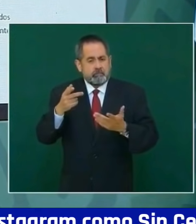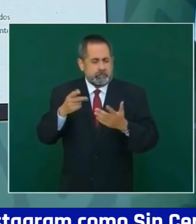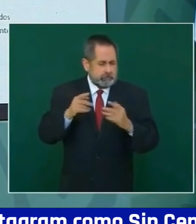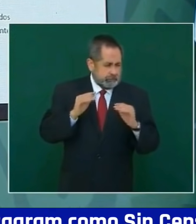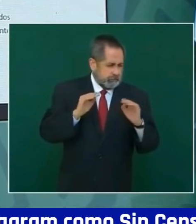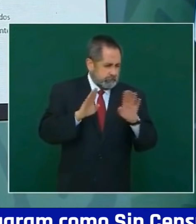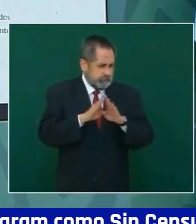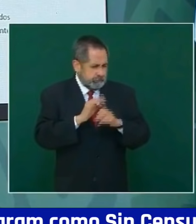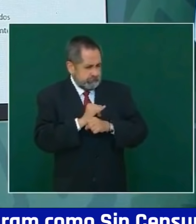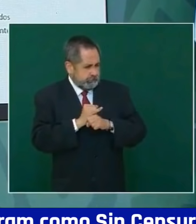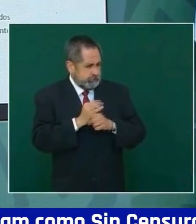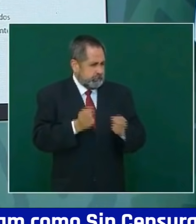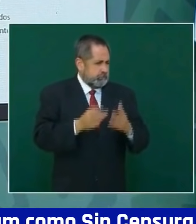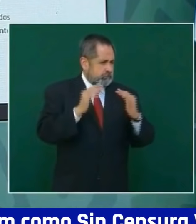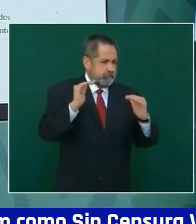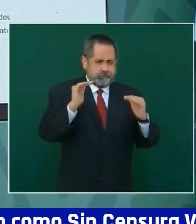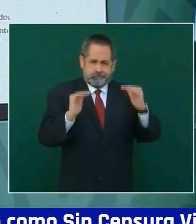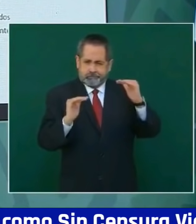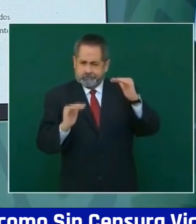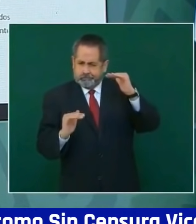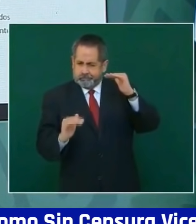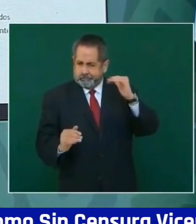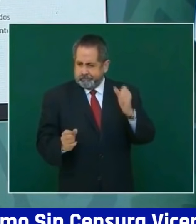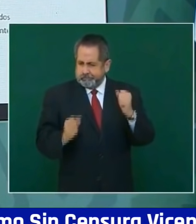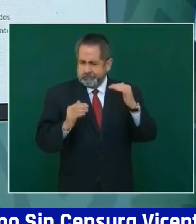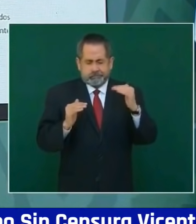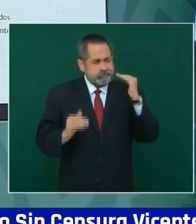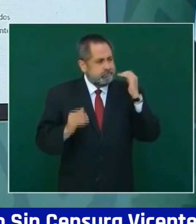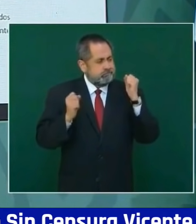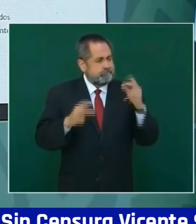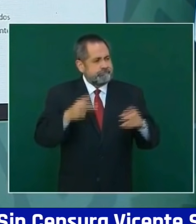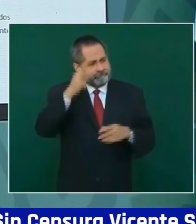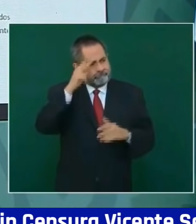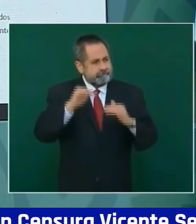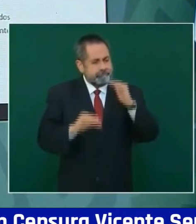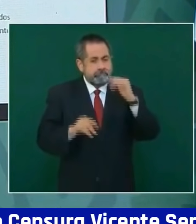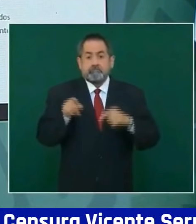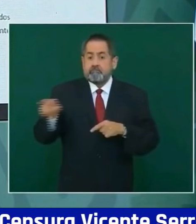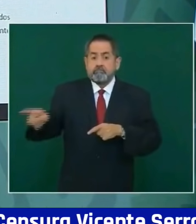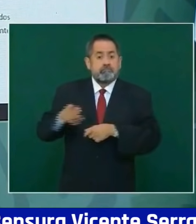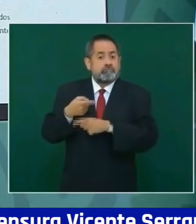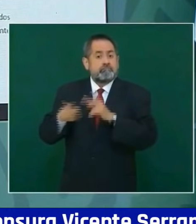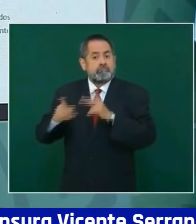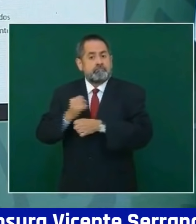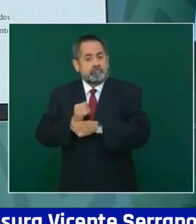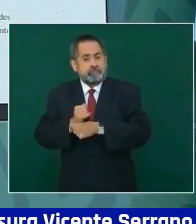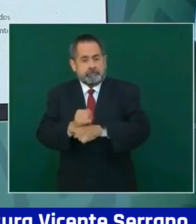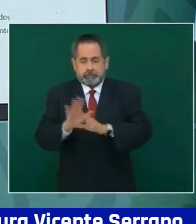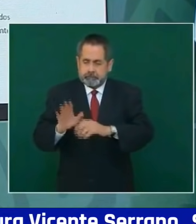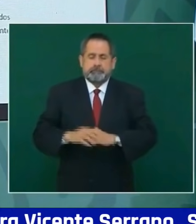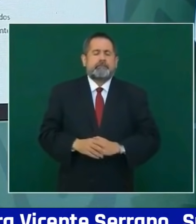medir el grado de desigualdad en nuestro país.